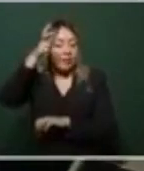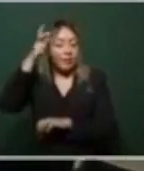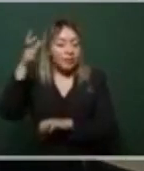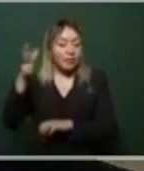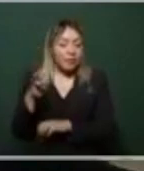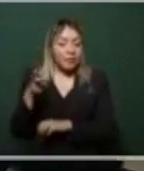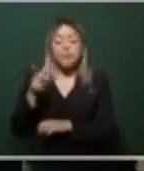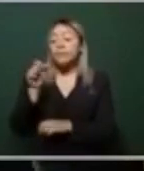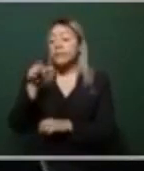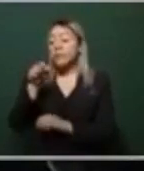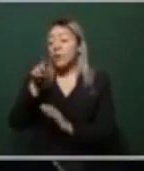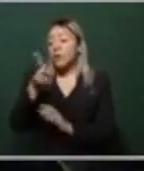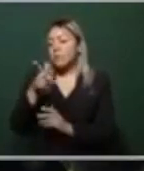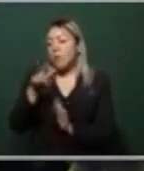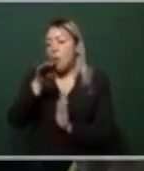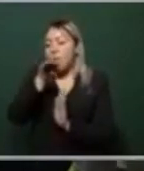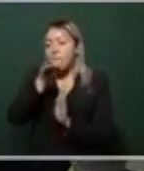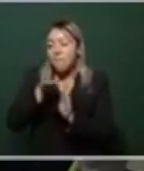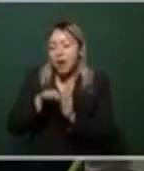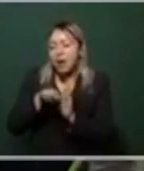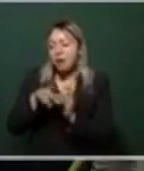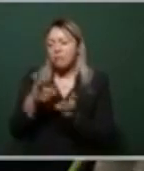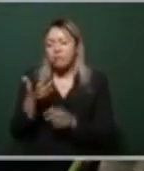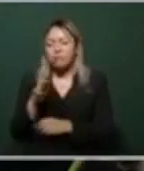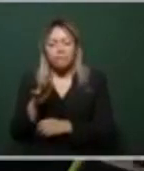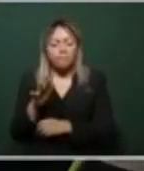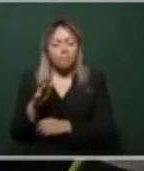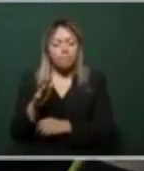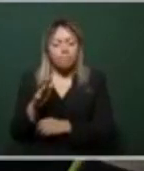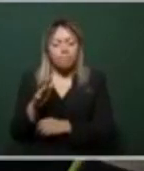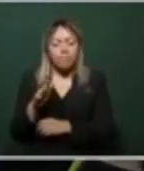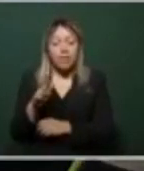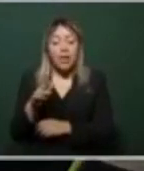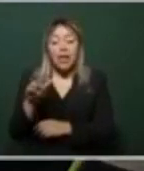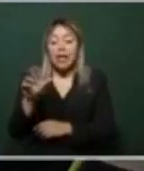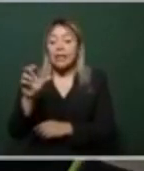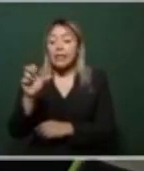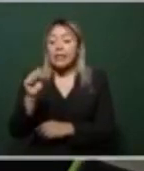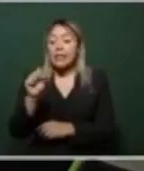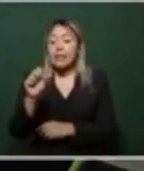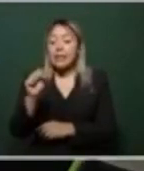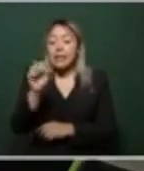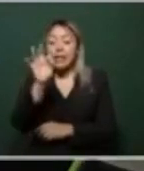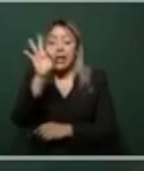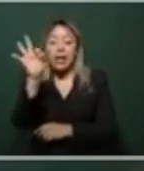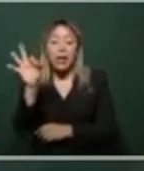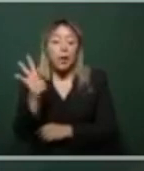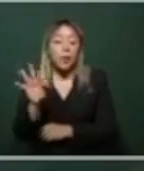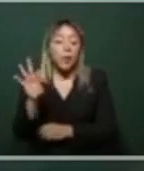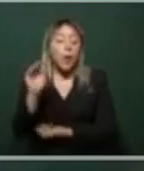la disminución es de alrededor del 60%.